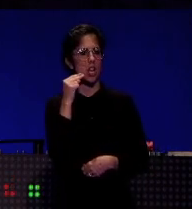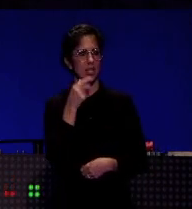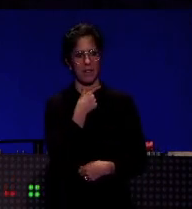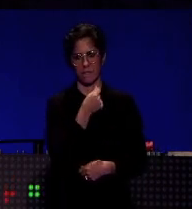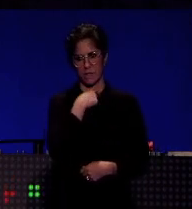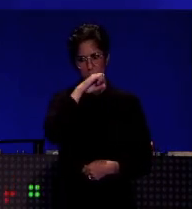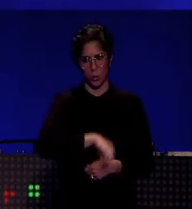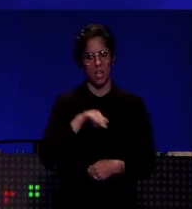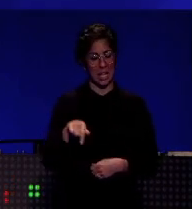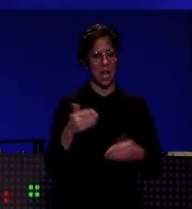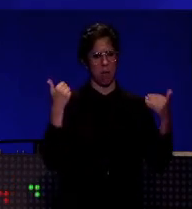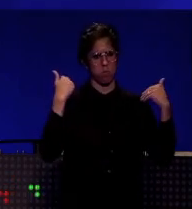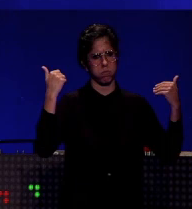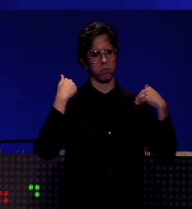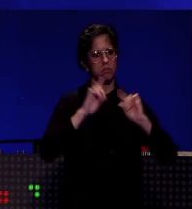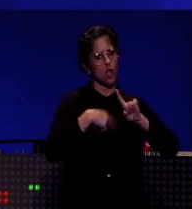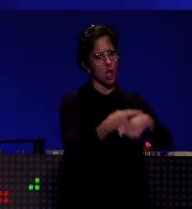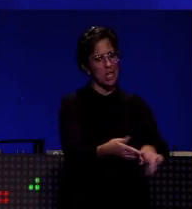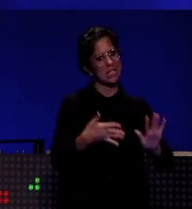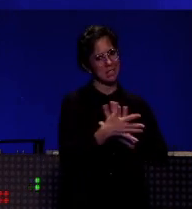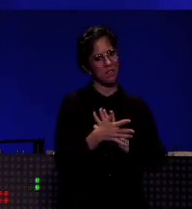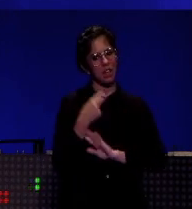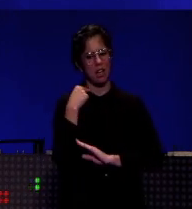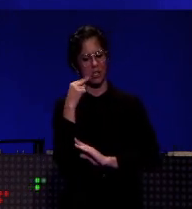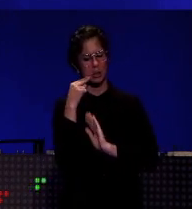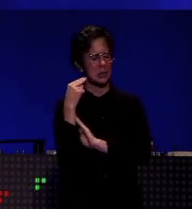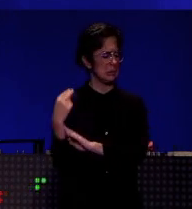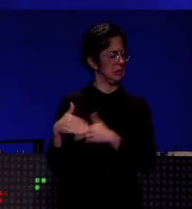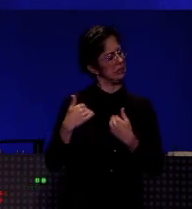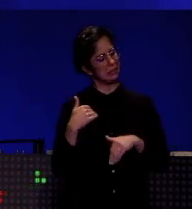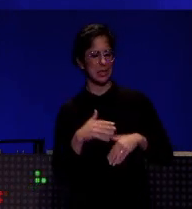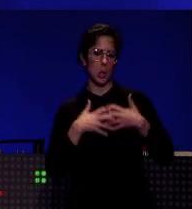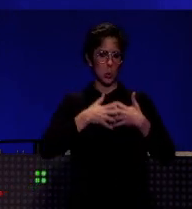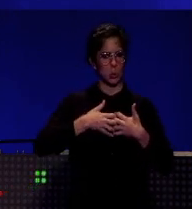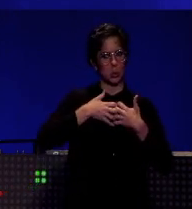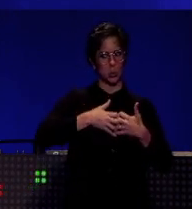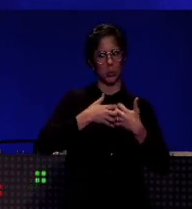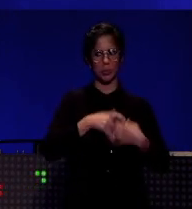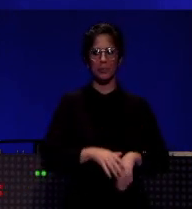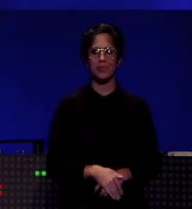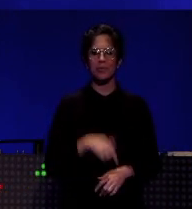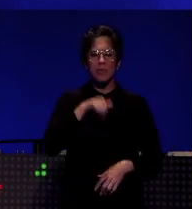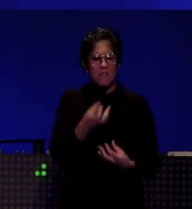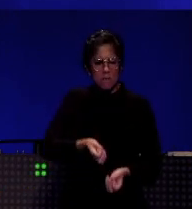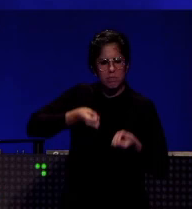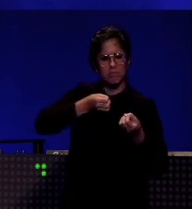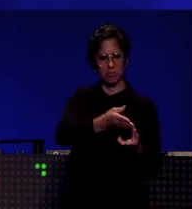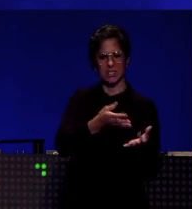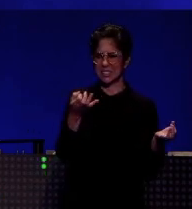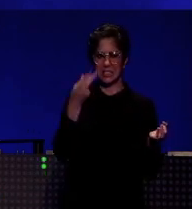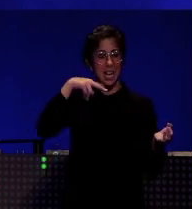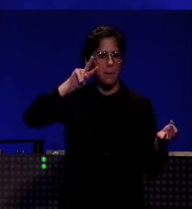entrenando diariamente y lo que nos viene a contar precisamente de su experiencia de como una